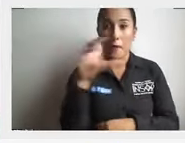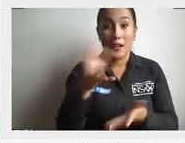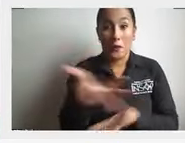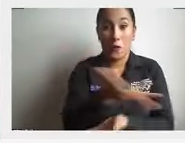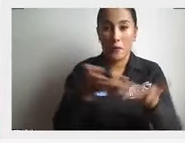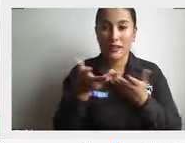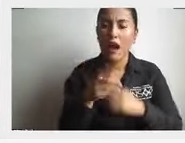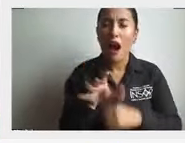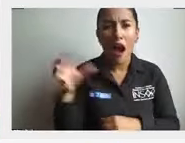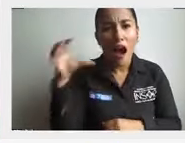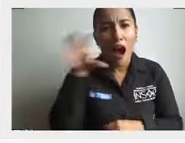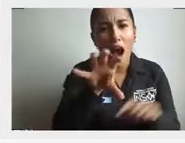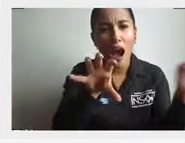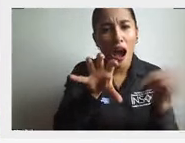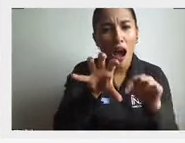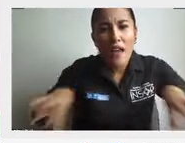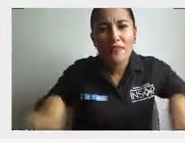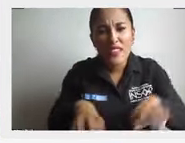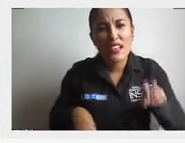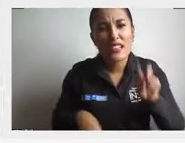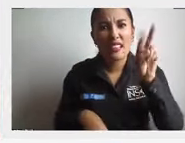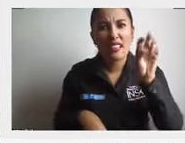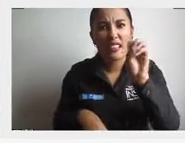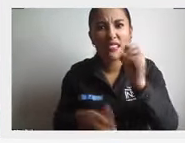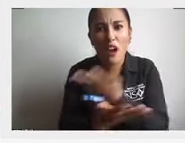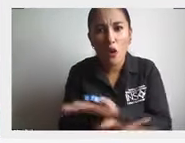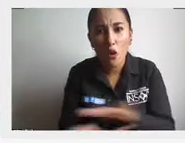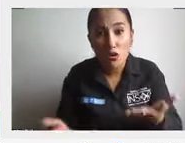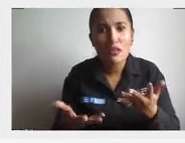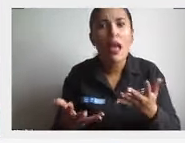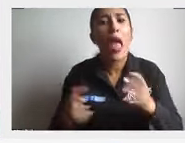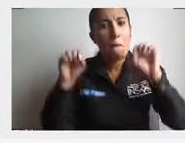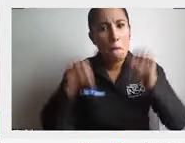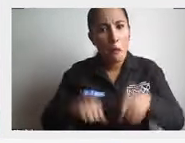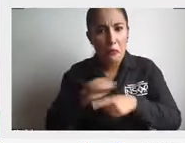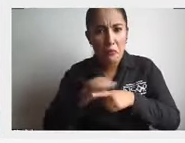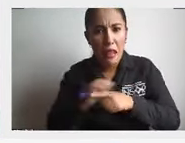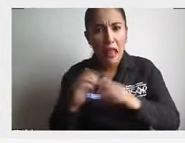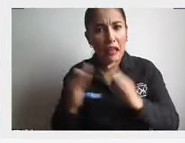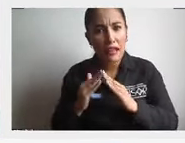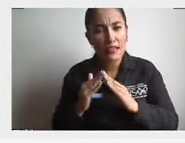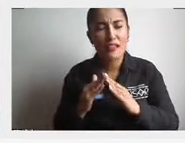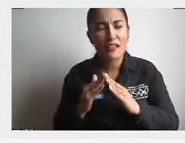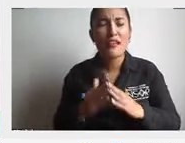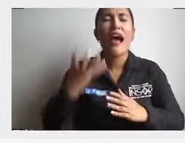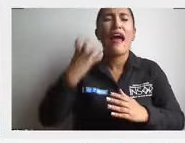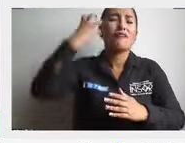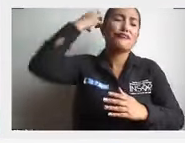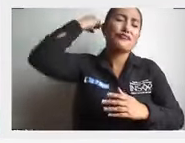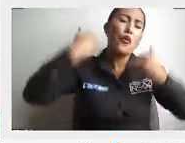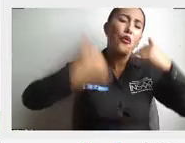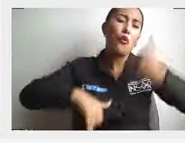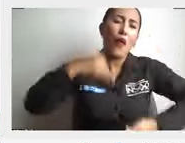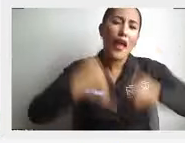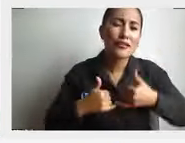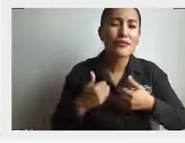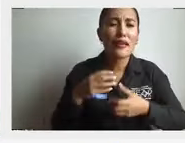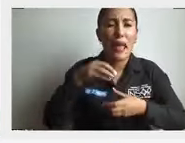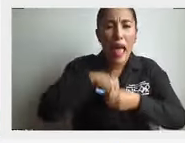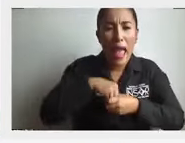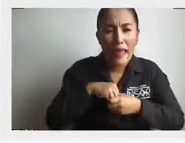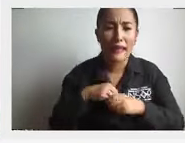una actividad que decía 70 cosas para hacer en casa, y son todos esos juegos que nosotros hacíamos en la casa, de